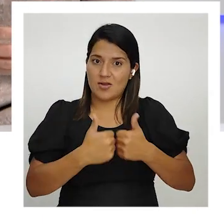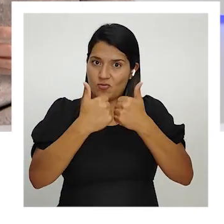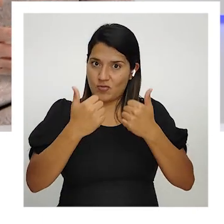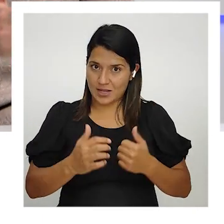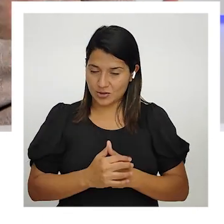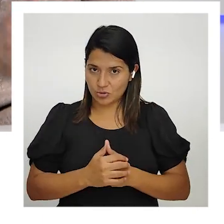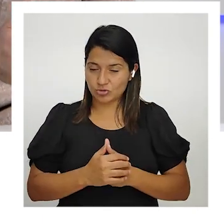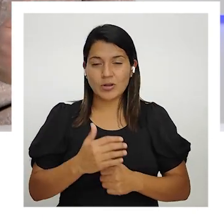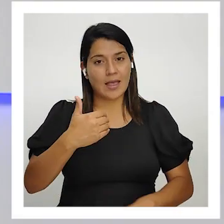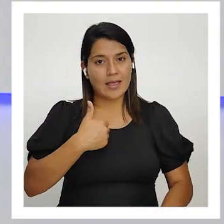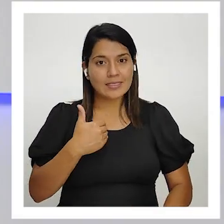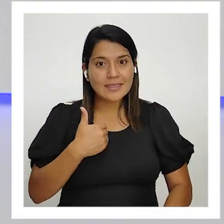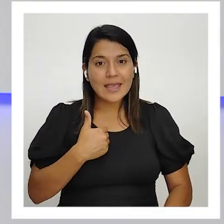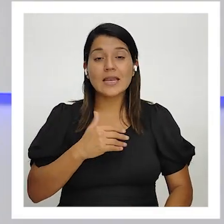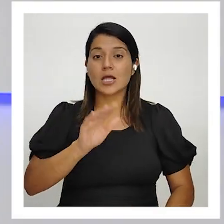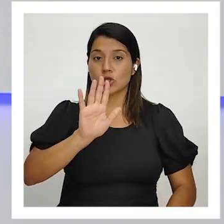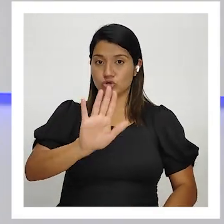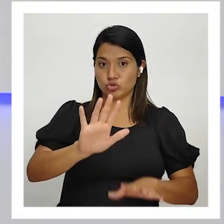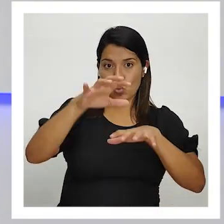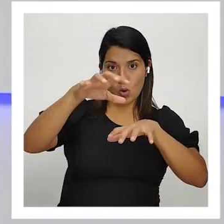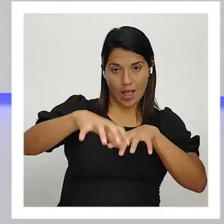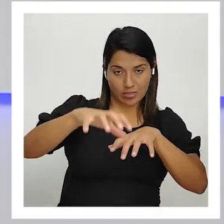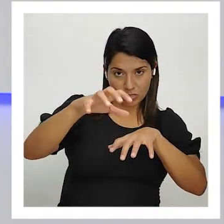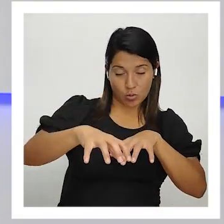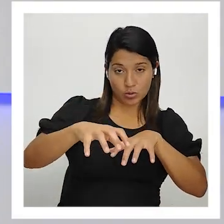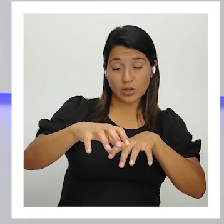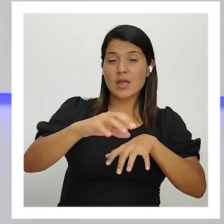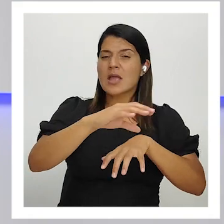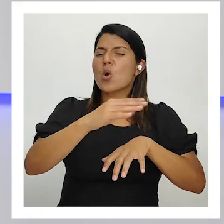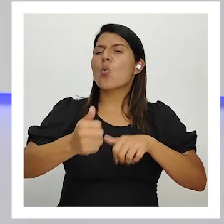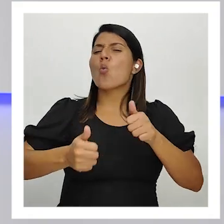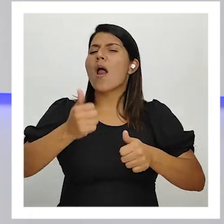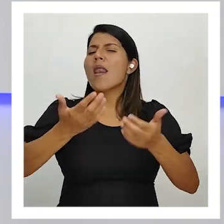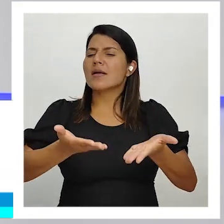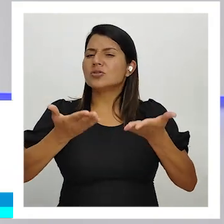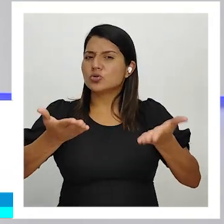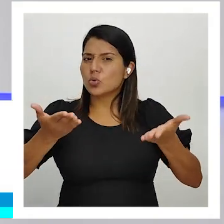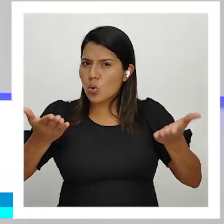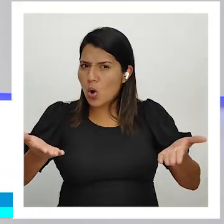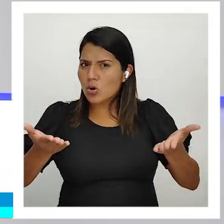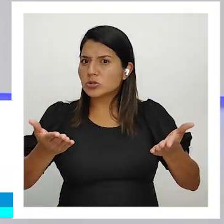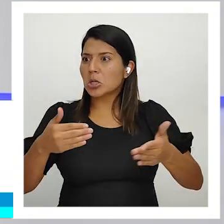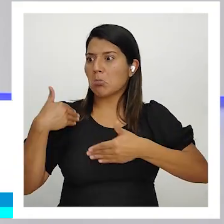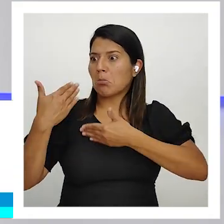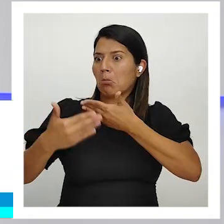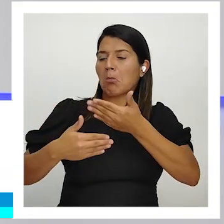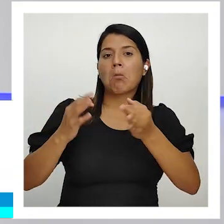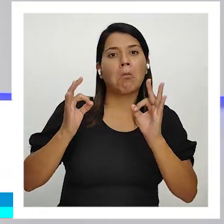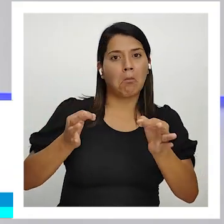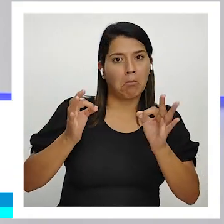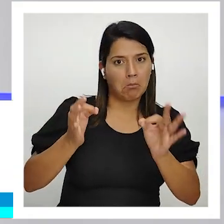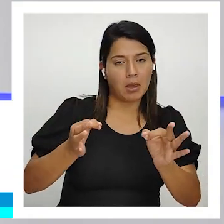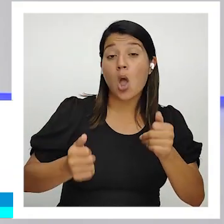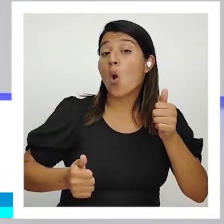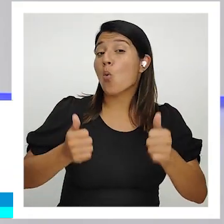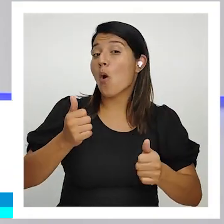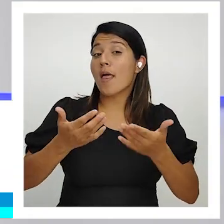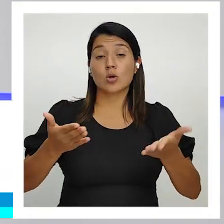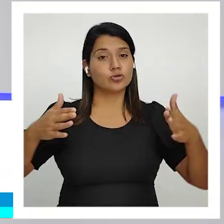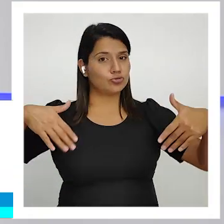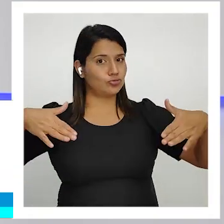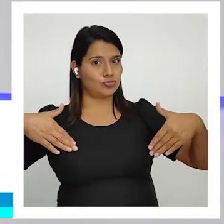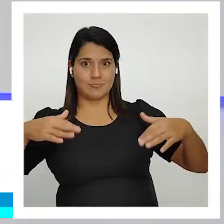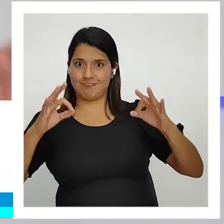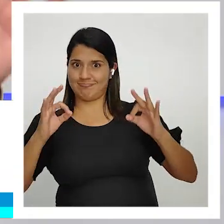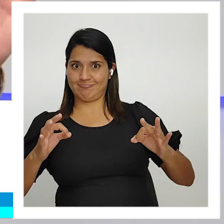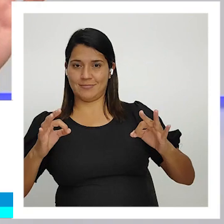desafíos del cantón en el que usted vive, qué cosas se han estado haciendo bien, qué cosas no se han estado